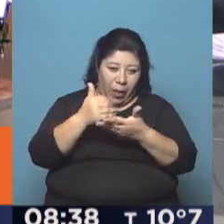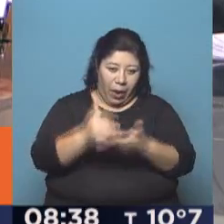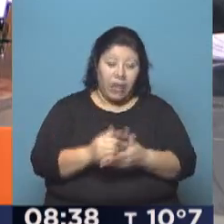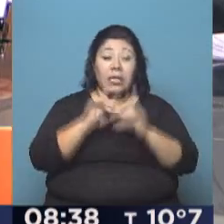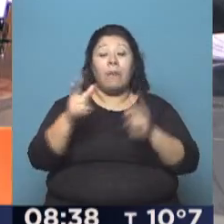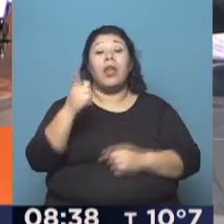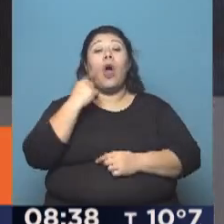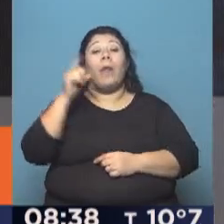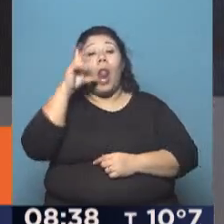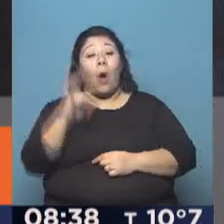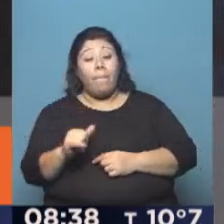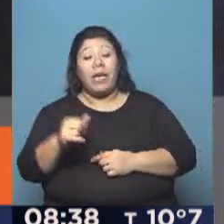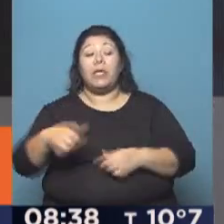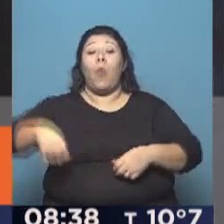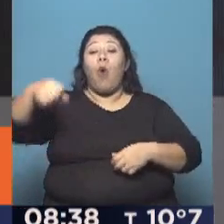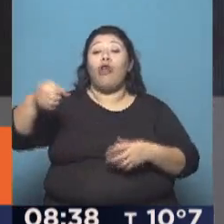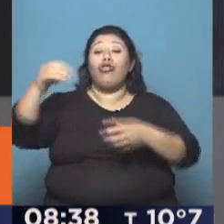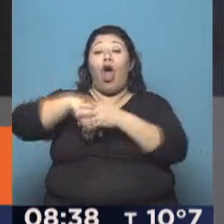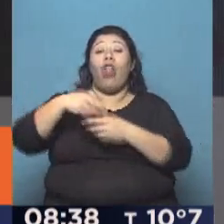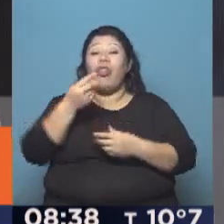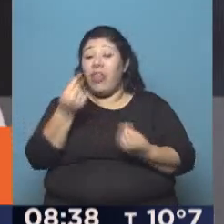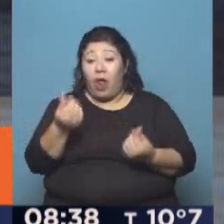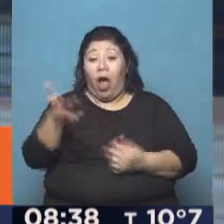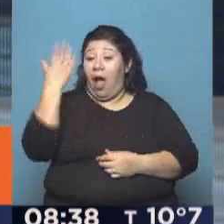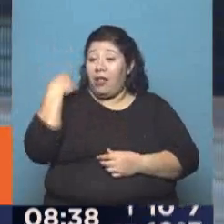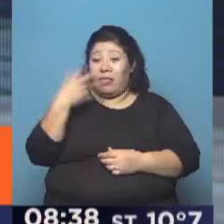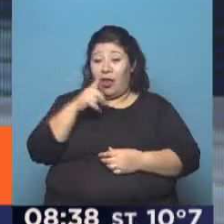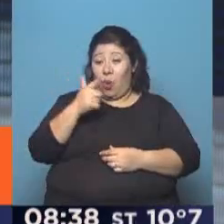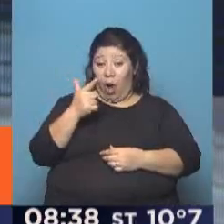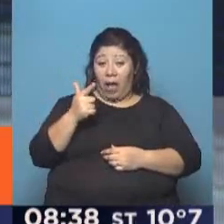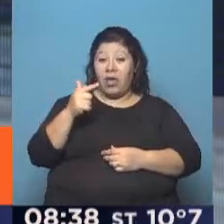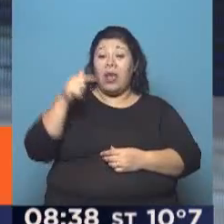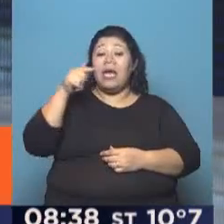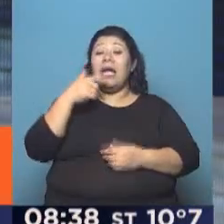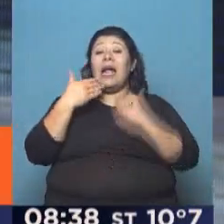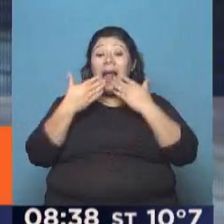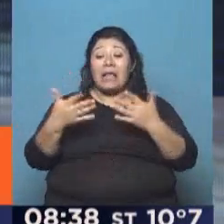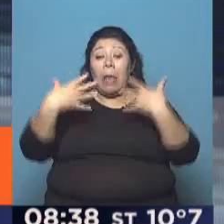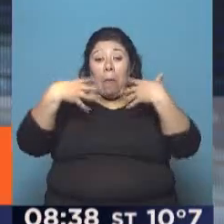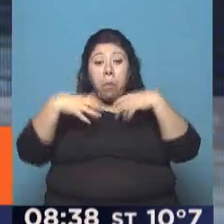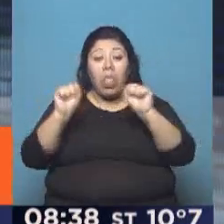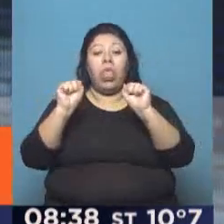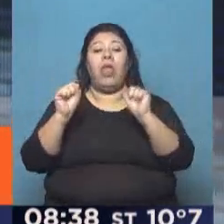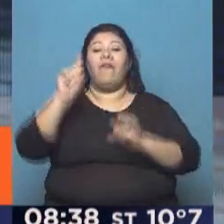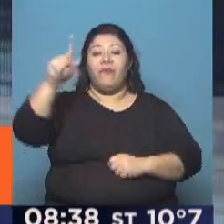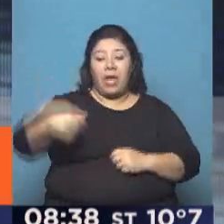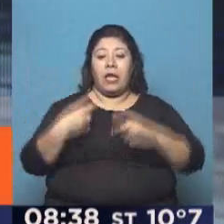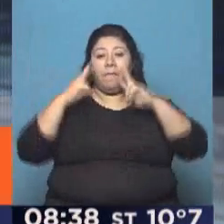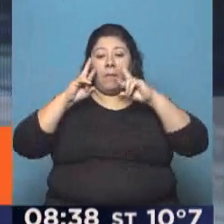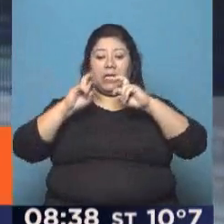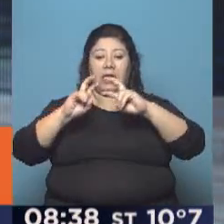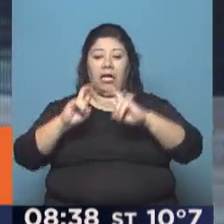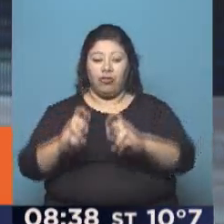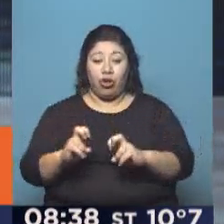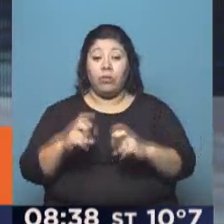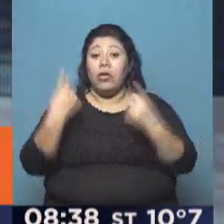puerta del convento eso antes no había existido Y eso dispara un investigación judicial que es muy importante entonces empiezan a pasar